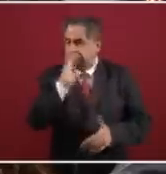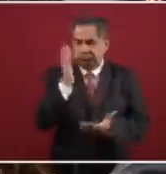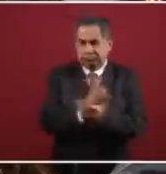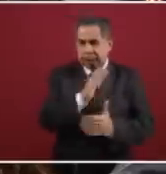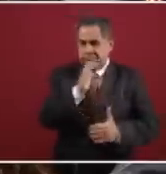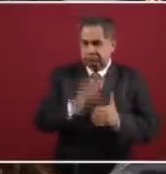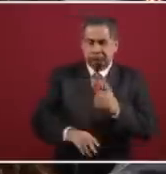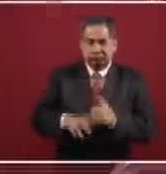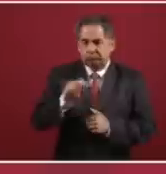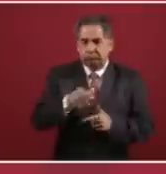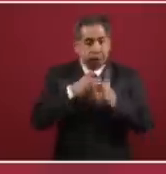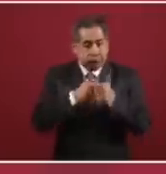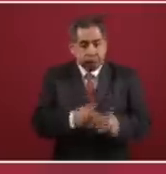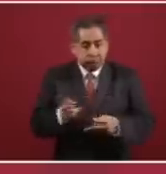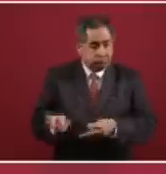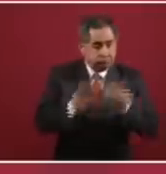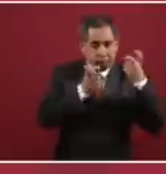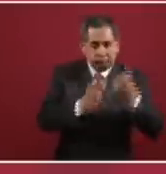Ya no van a seguir robando.